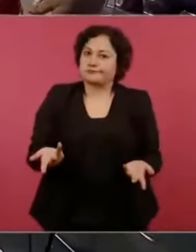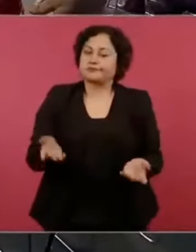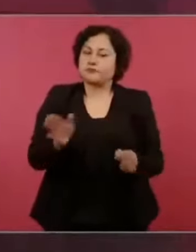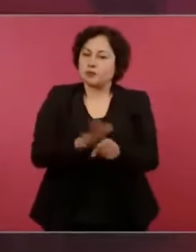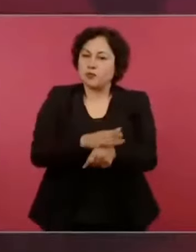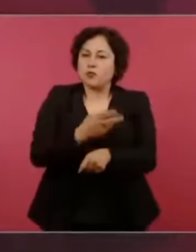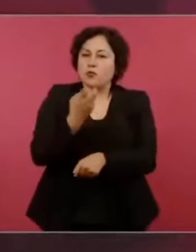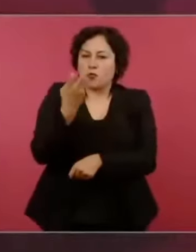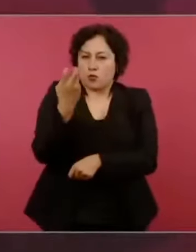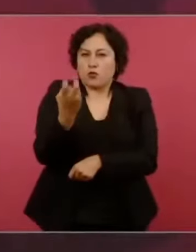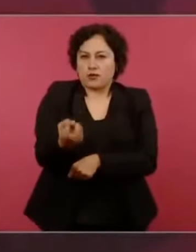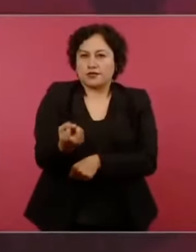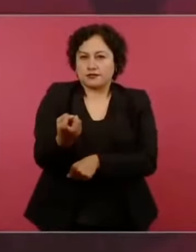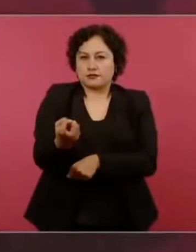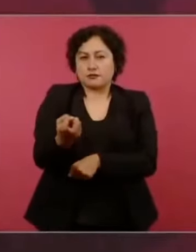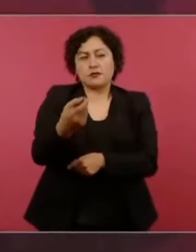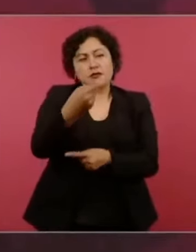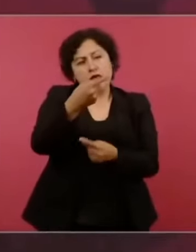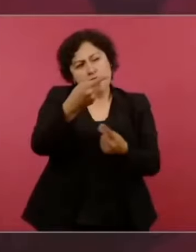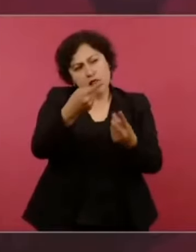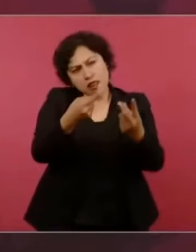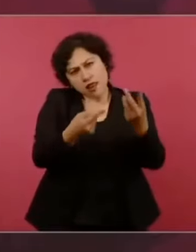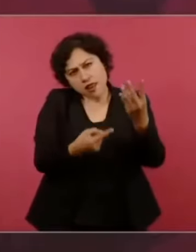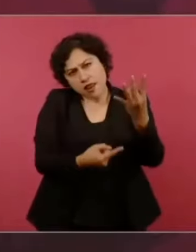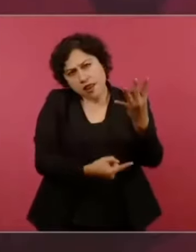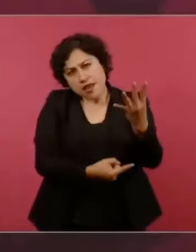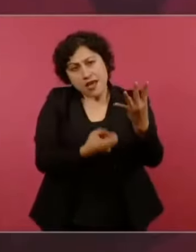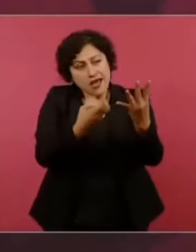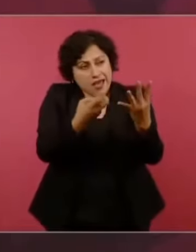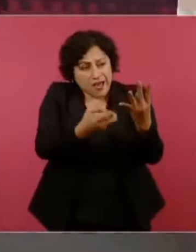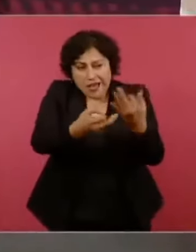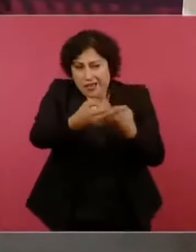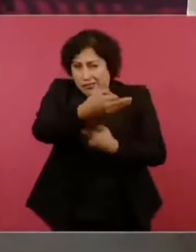todo eso tiene que irse